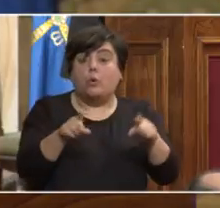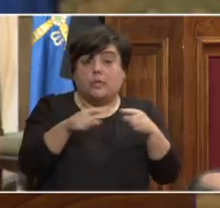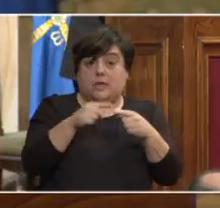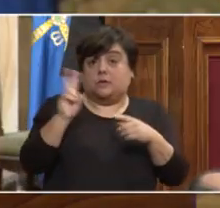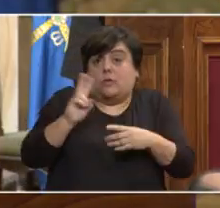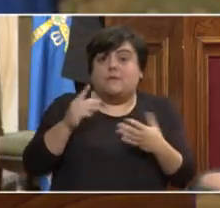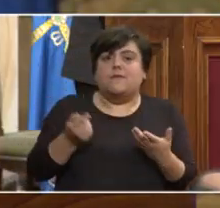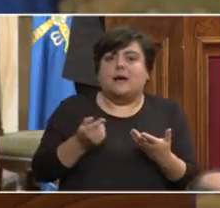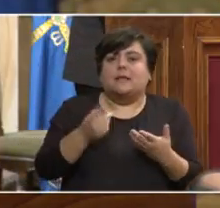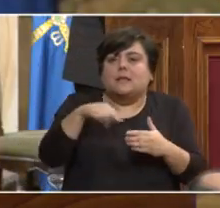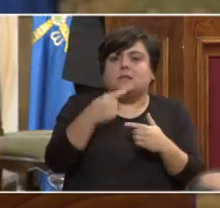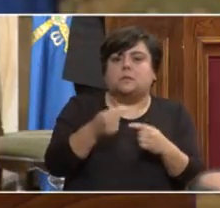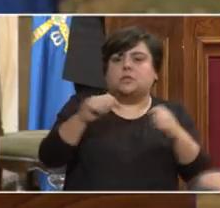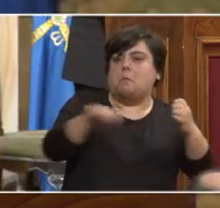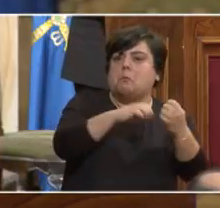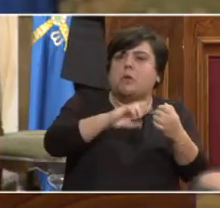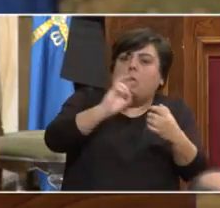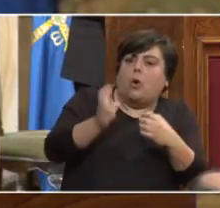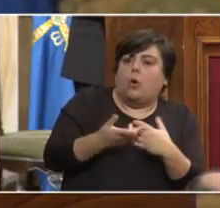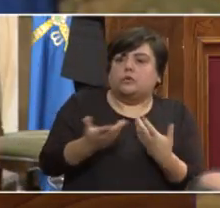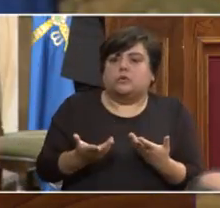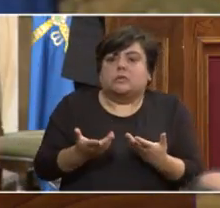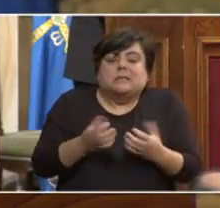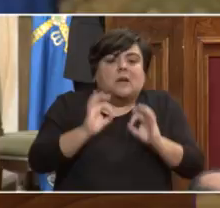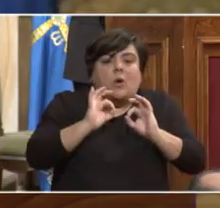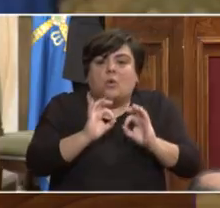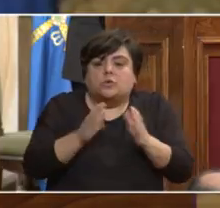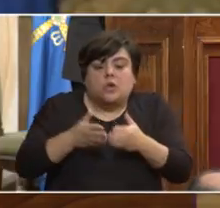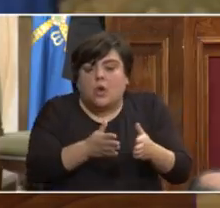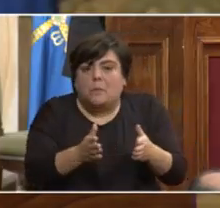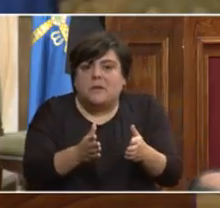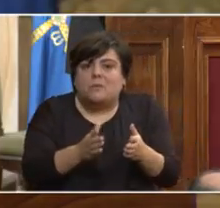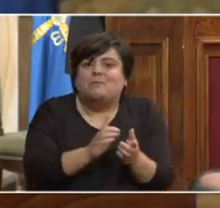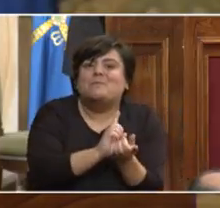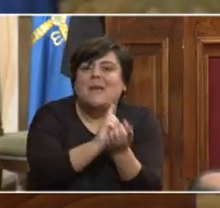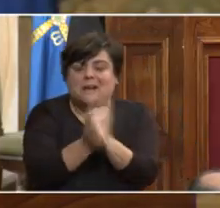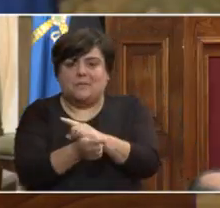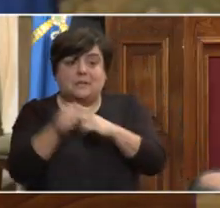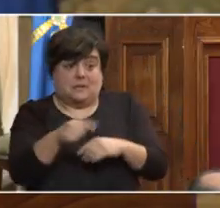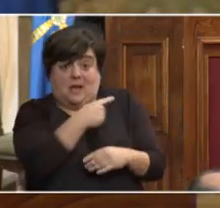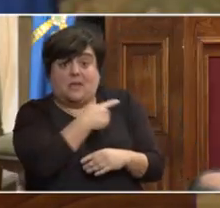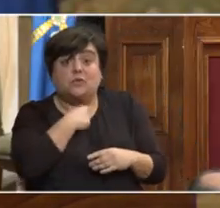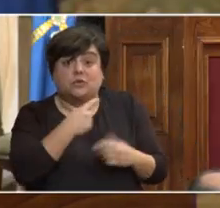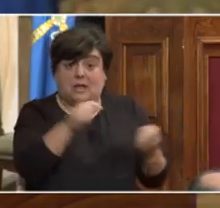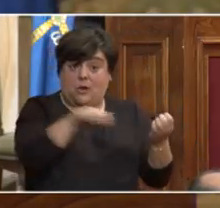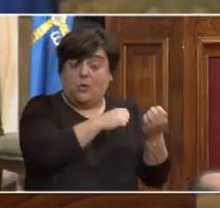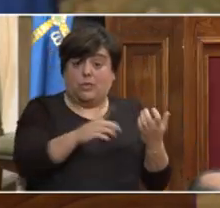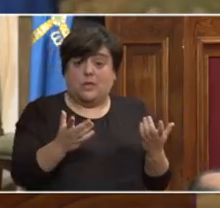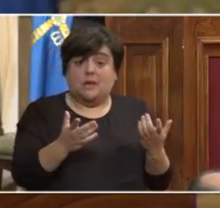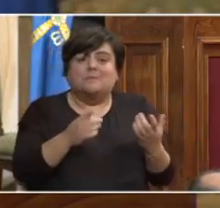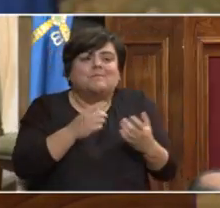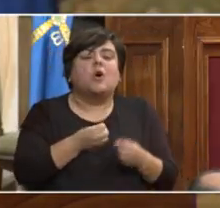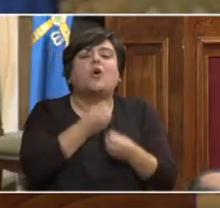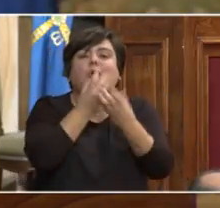descubrirme interpretando el Tutti del Concierto Grosso a la Rústica, es justo el camino contrario al esperado por sus autores aquí presentes.